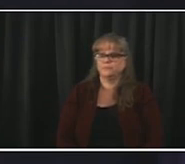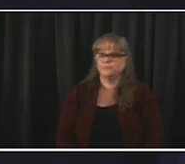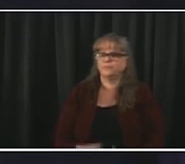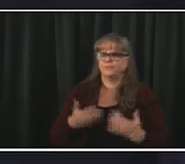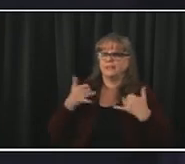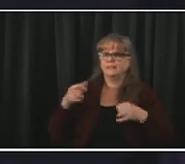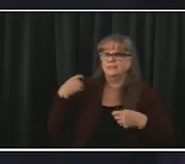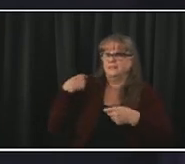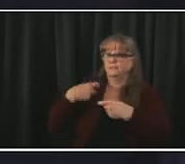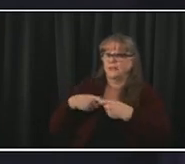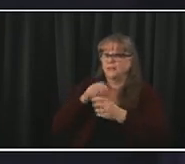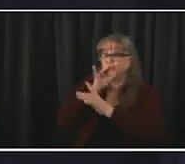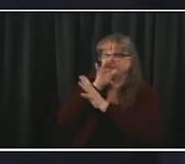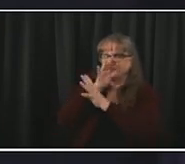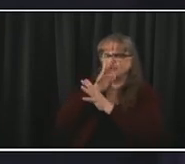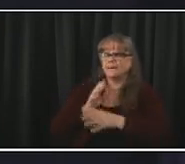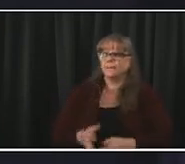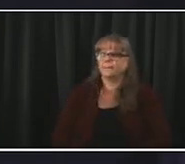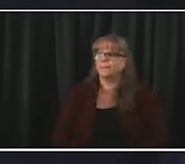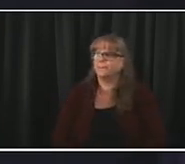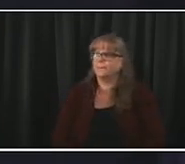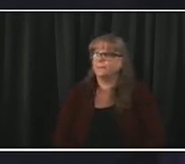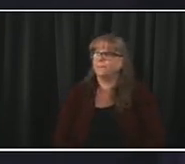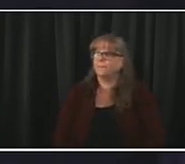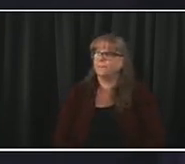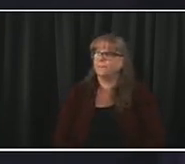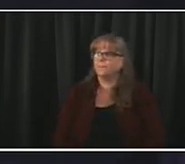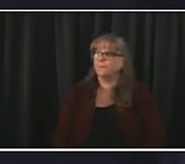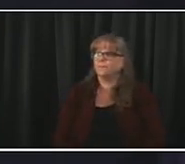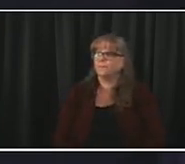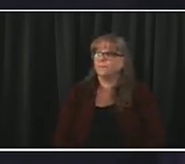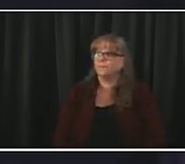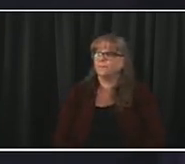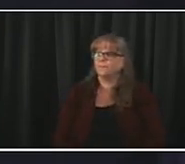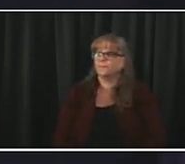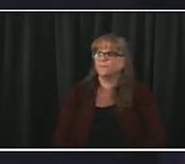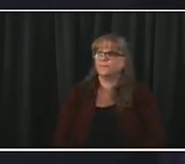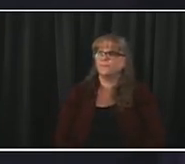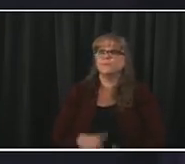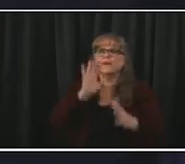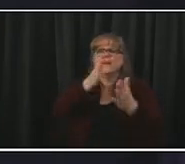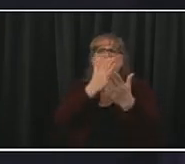Okay. Thank you all for joining us.